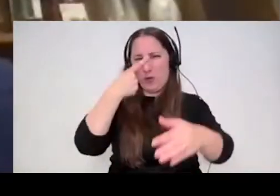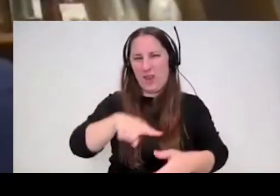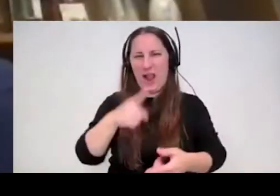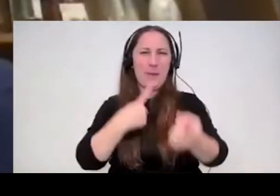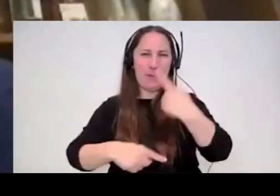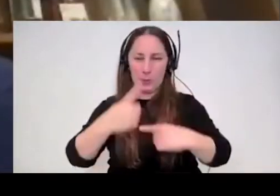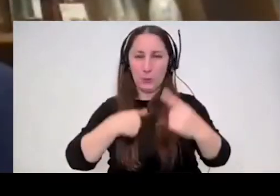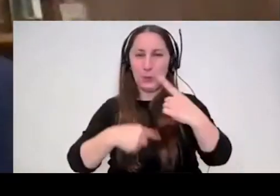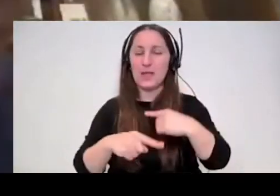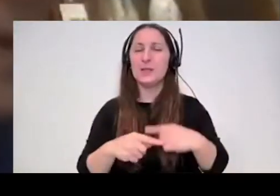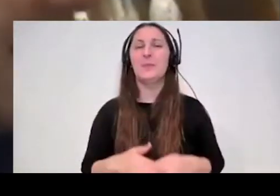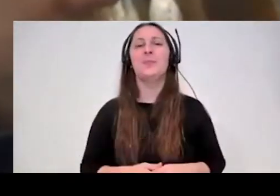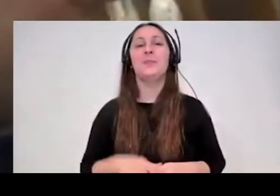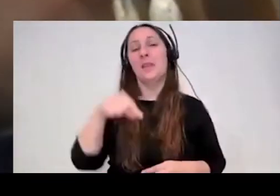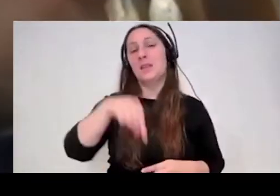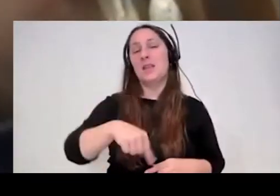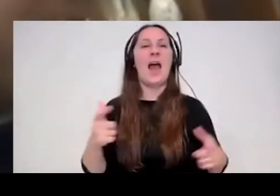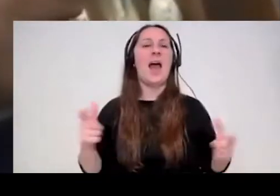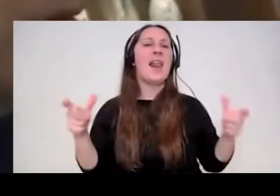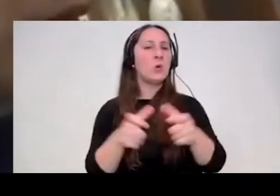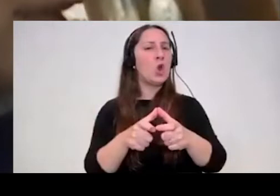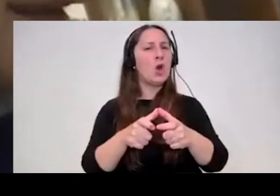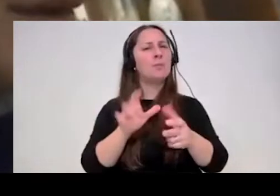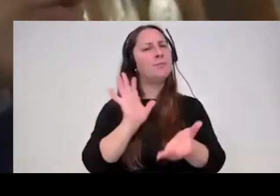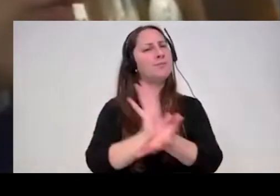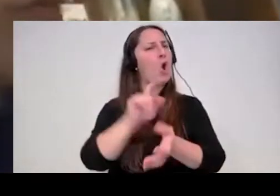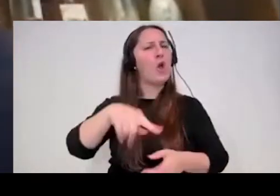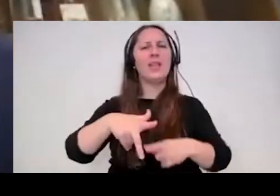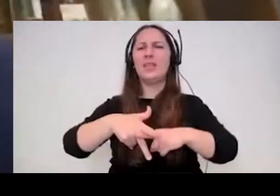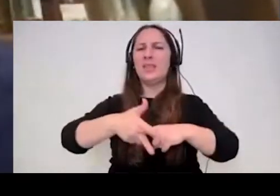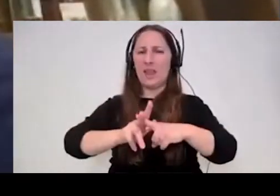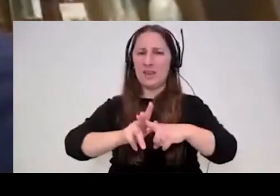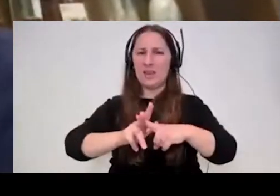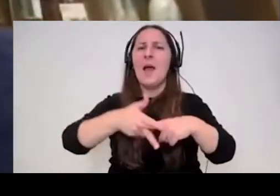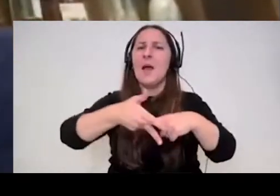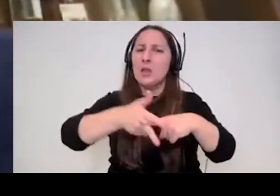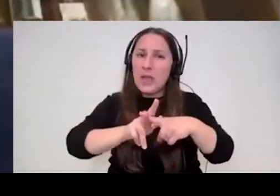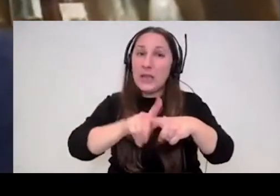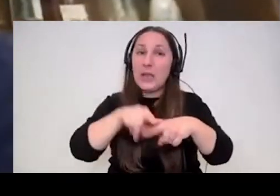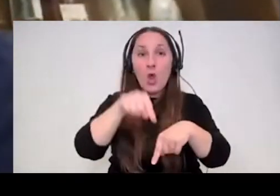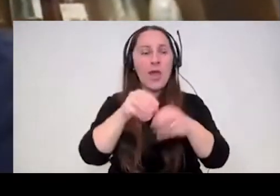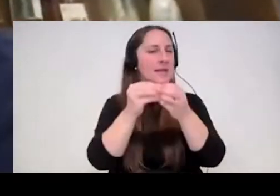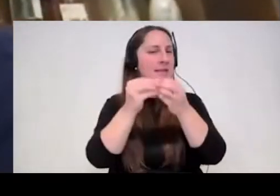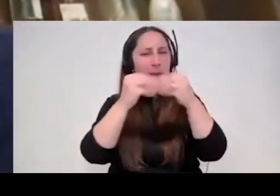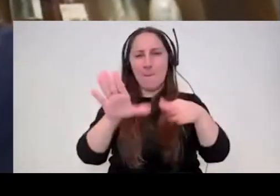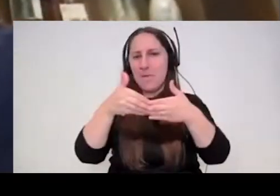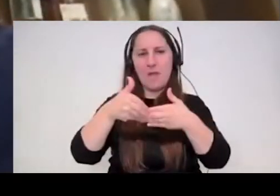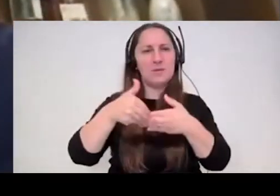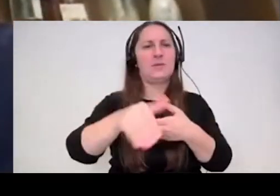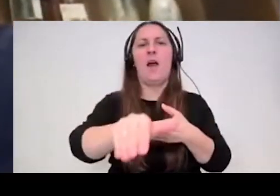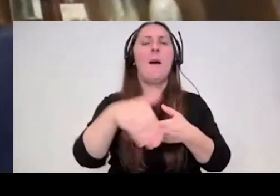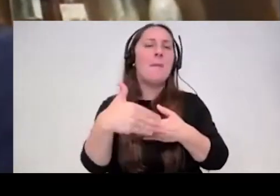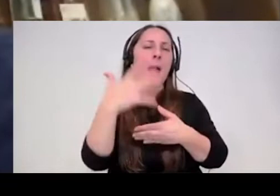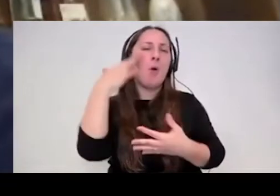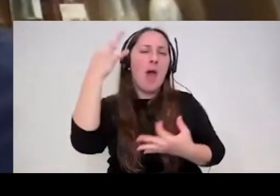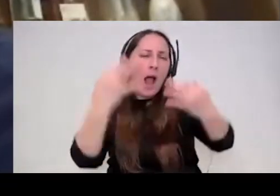es una reunión un poco más técnica, pero van a ver que lo técnico es un punto de partida para poder hacer un análisis y una